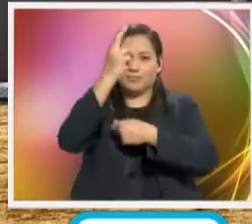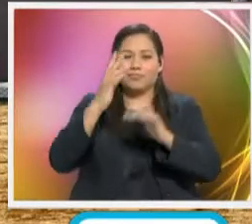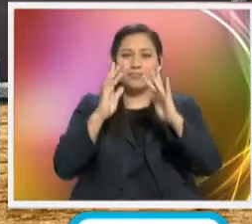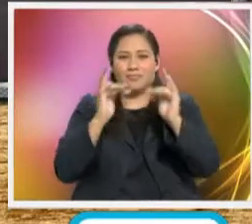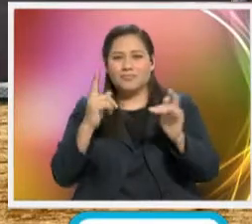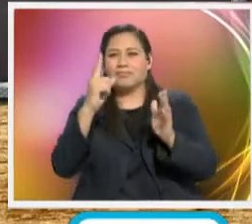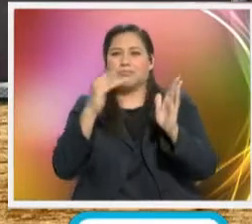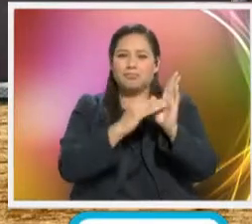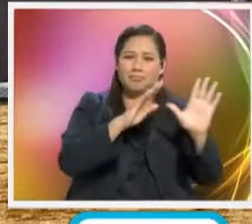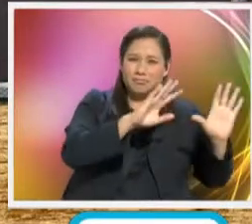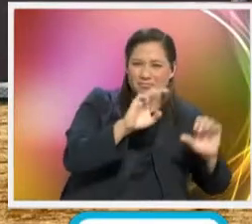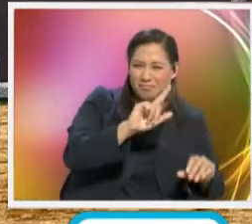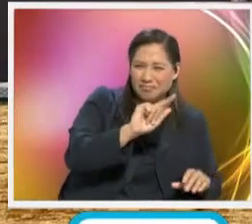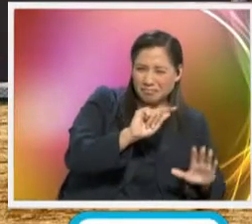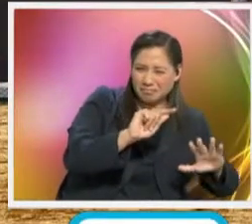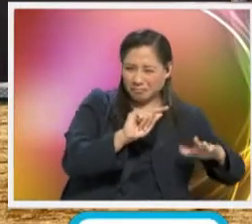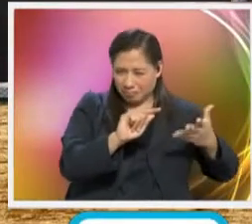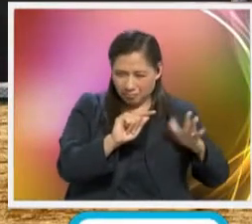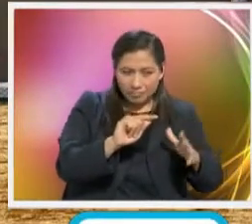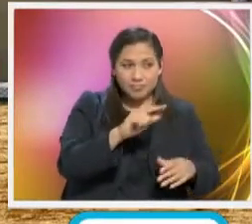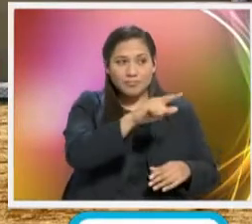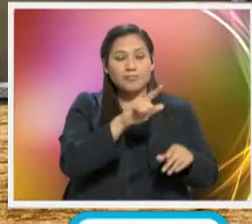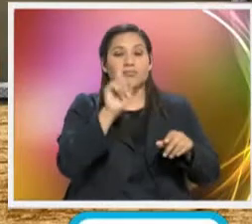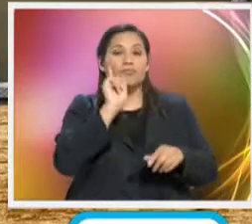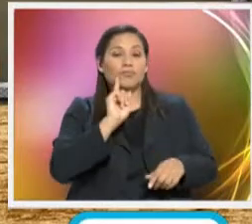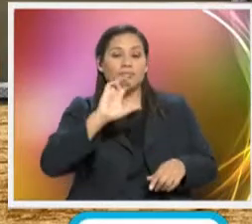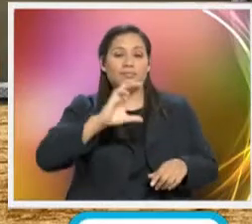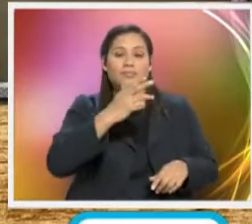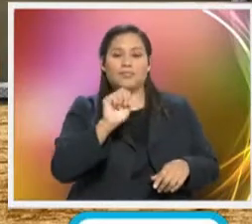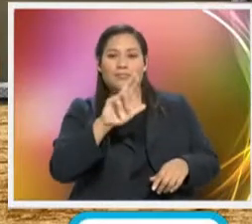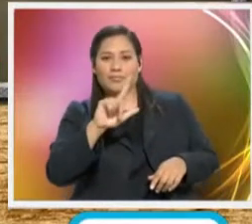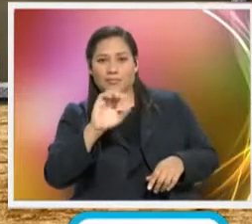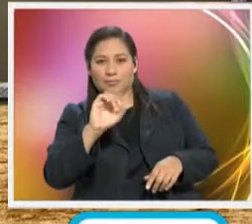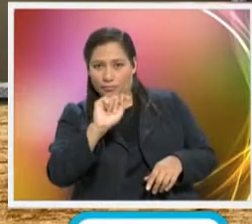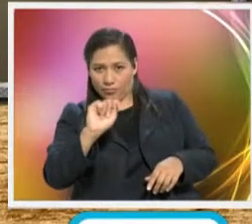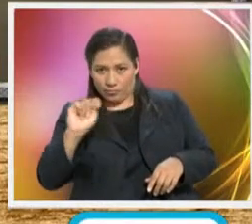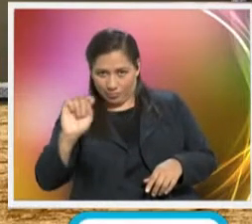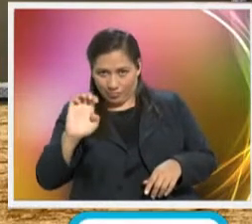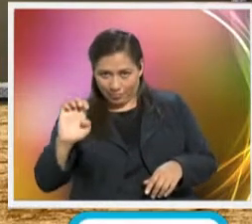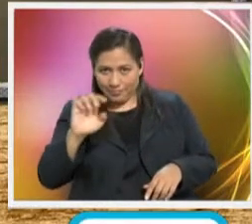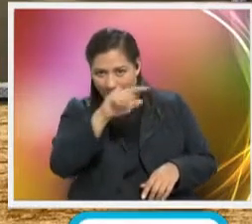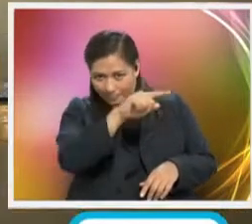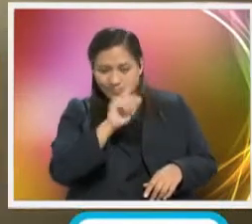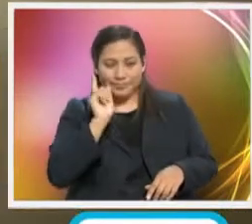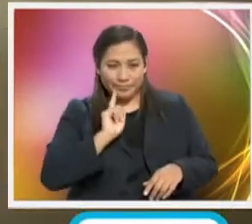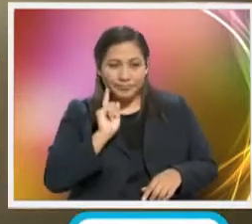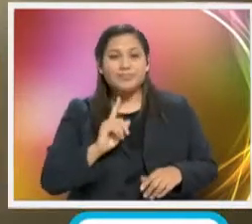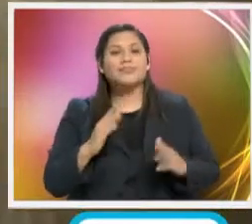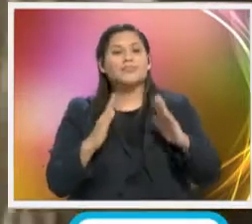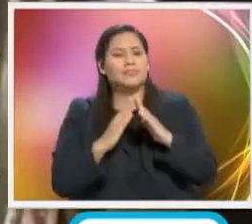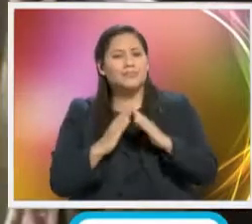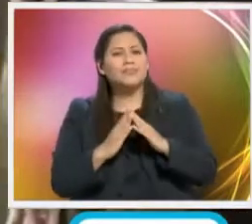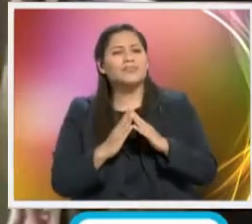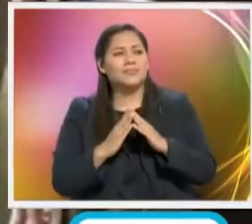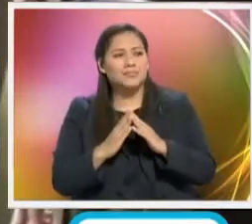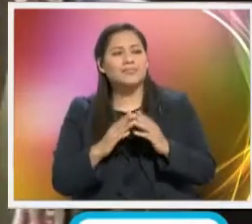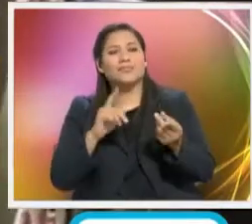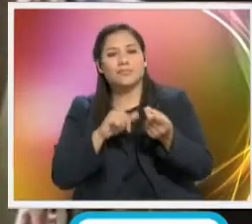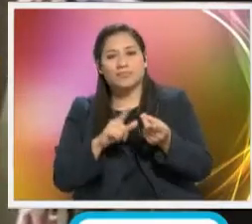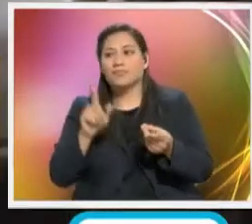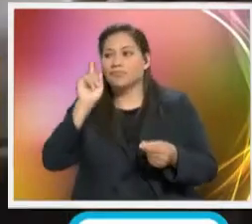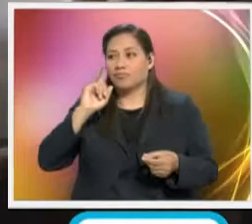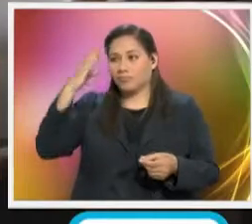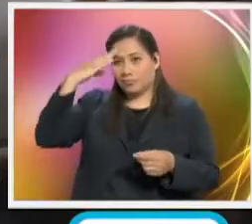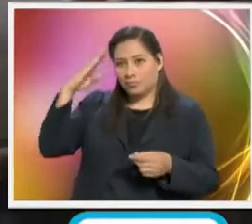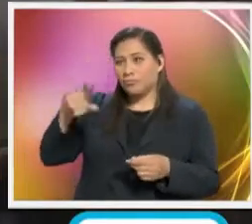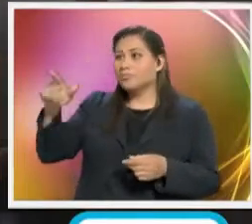y algo, y una de estas hermanas, Charlotte von Liebenberg, que vive con una señora